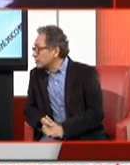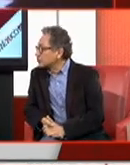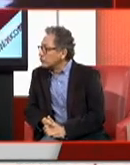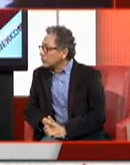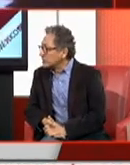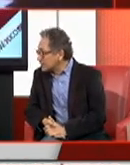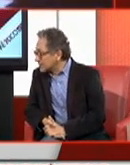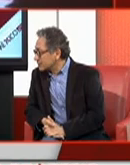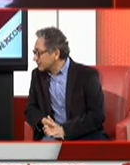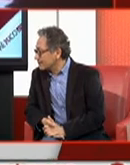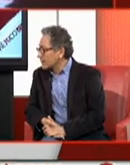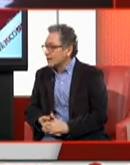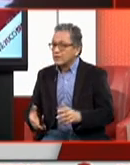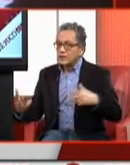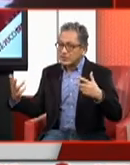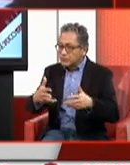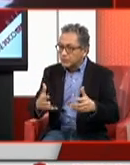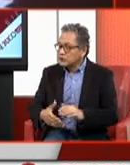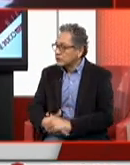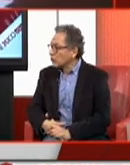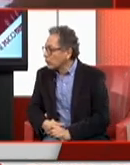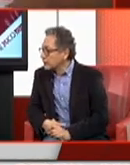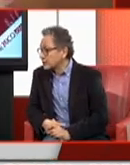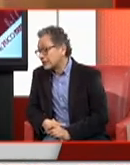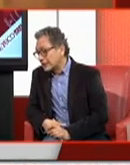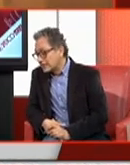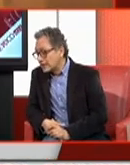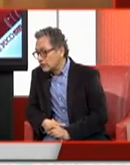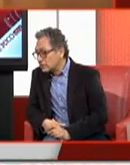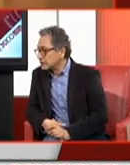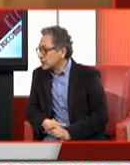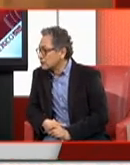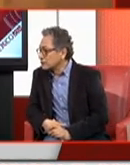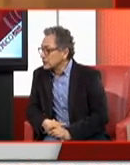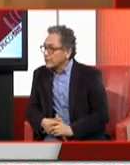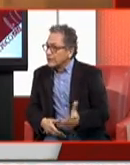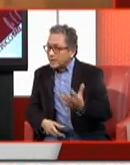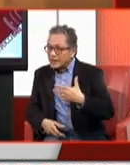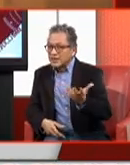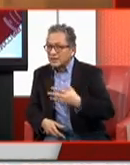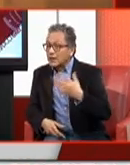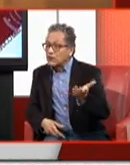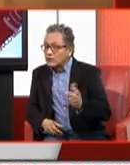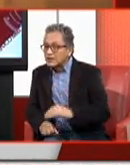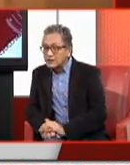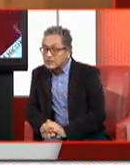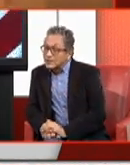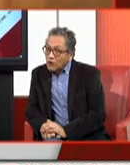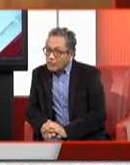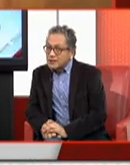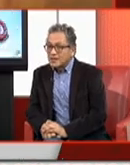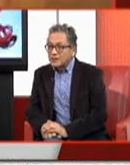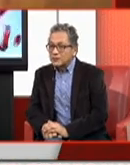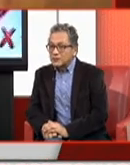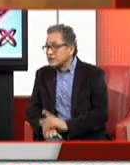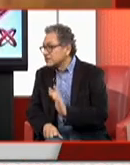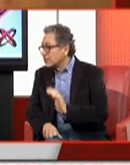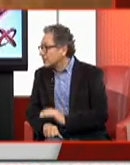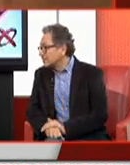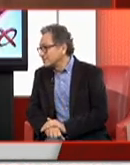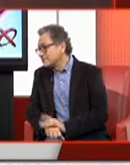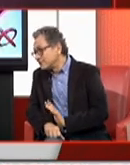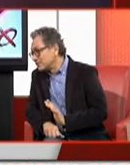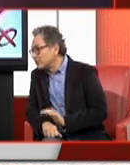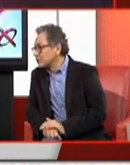vivos y muertos coinciden. Es un punto de encuentro el día 1 y el 2 para entablar o seguir conversando de